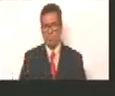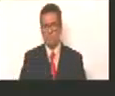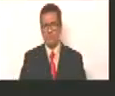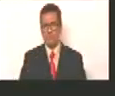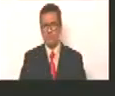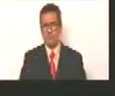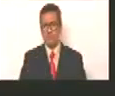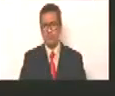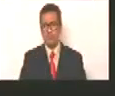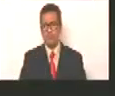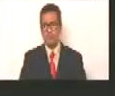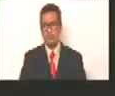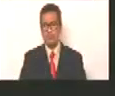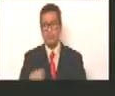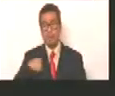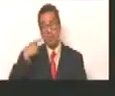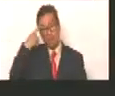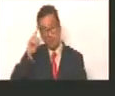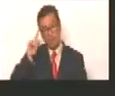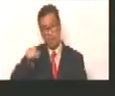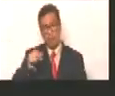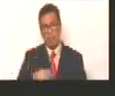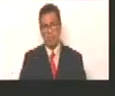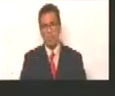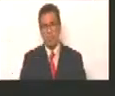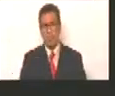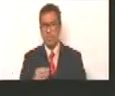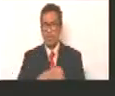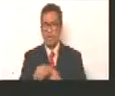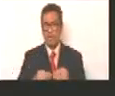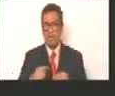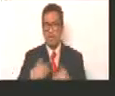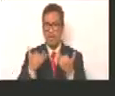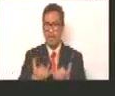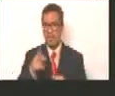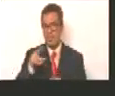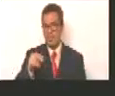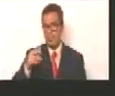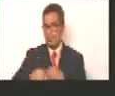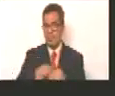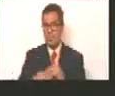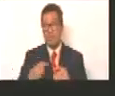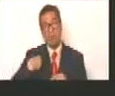pero si me tocara, creo que ya no me tocaría, quién sabe,